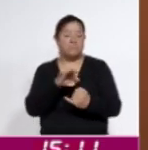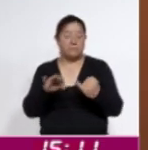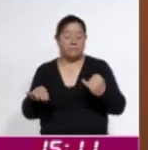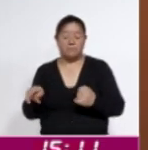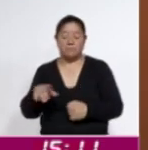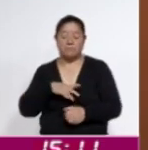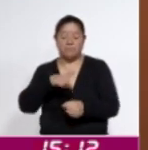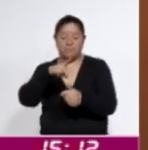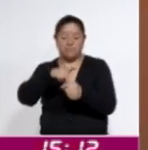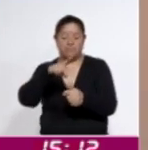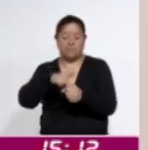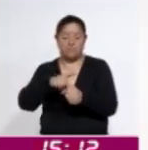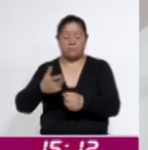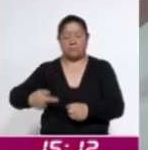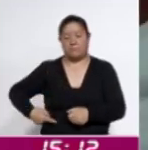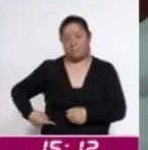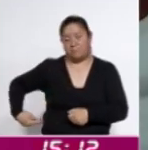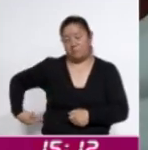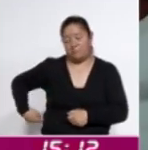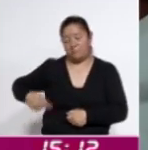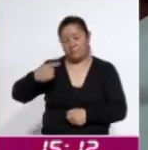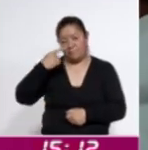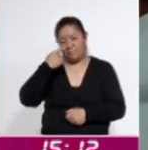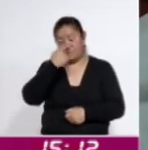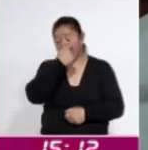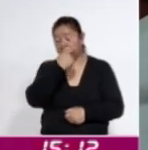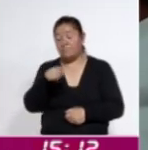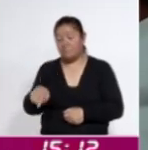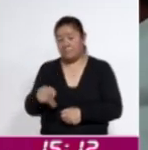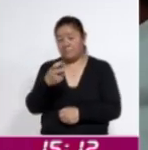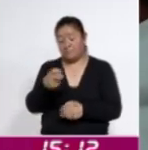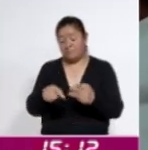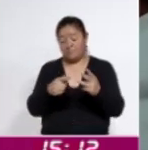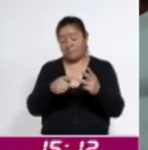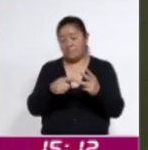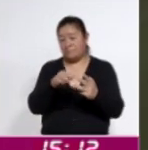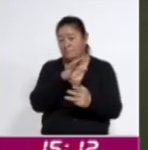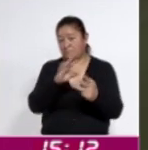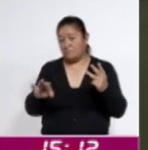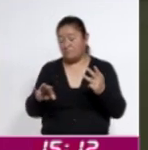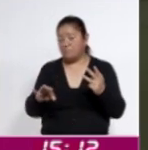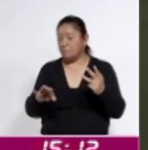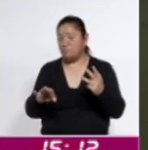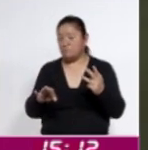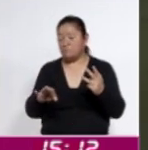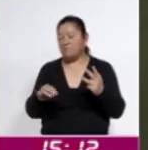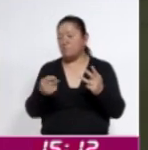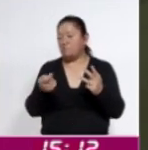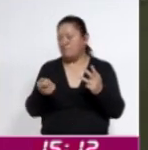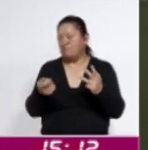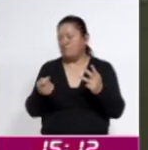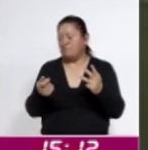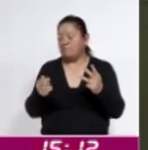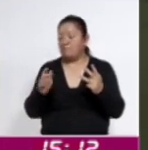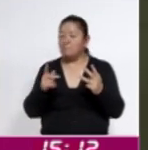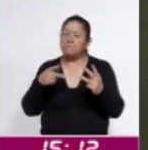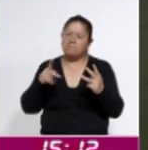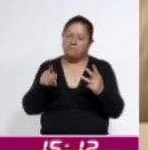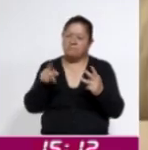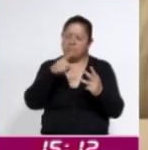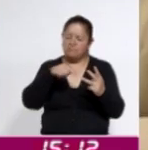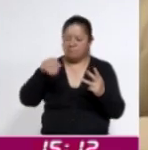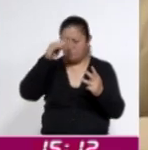la donación de órganos. Aunque estos últimos trámites no han tenido la misma demanda que los testamentos, son opciones importantes